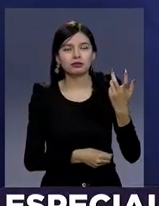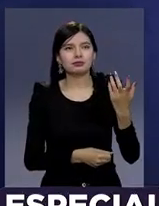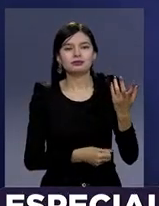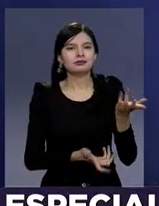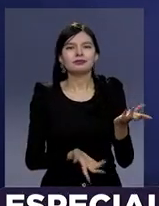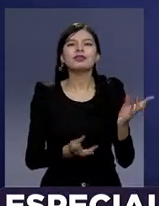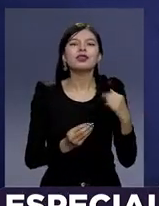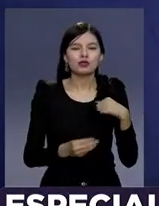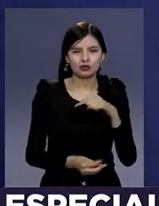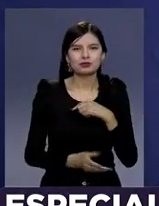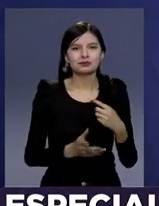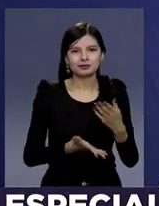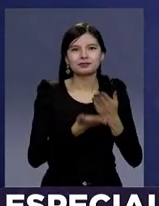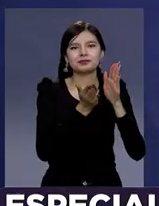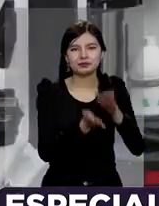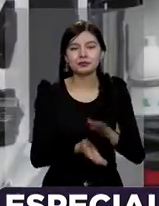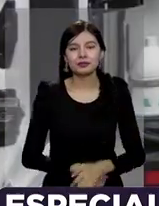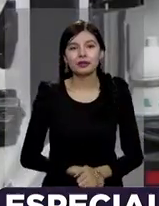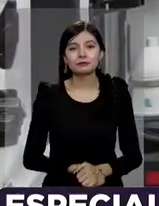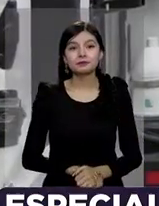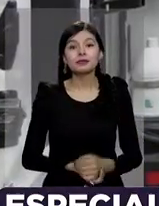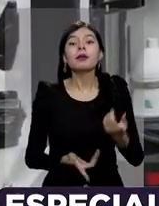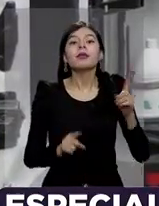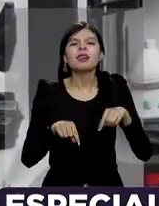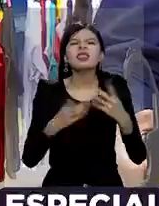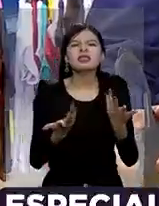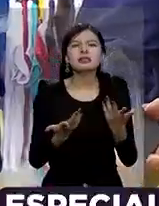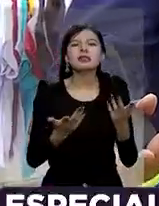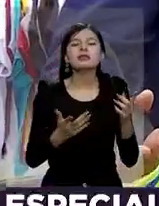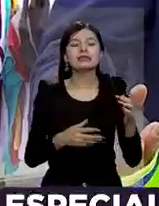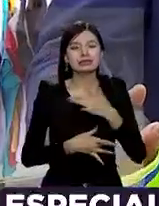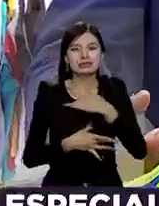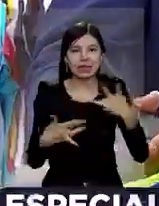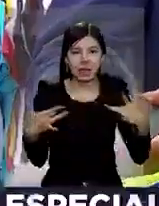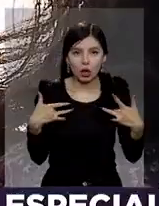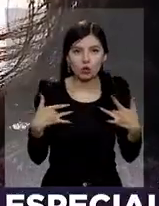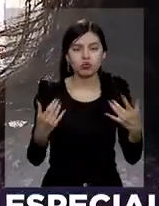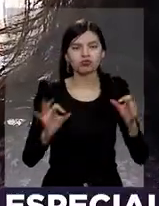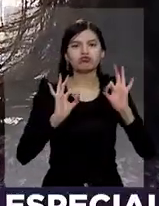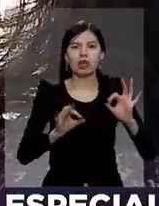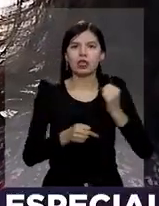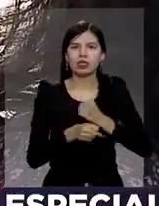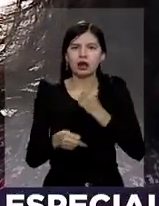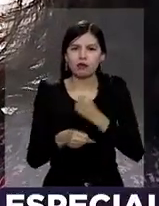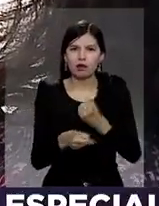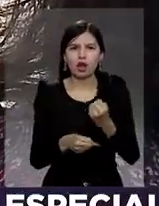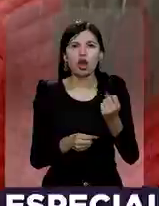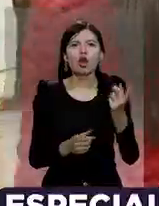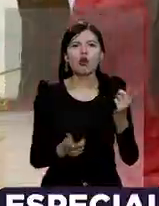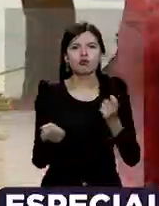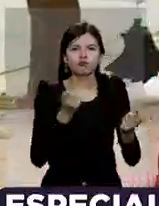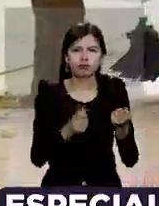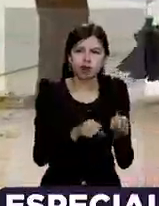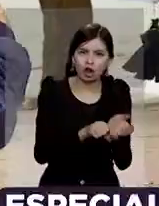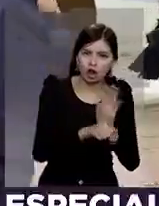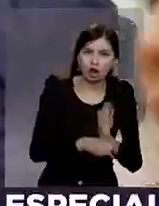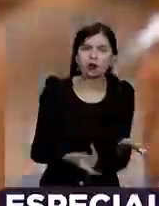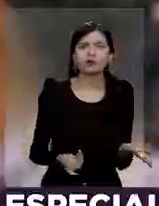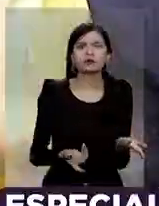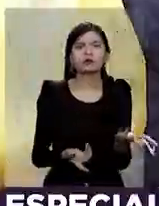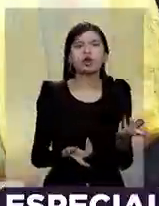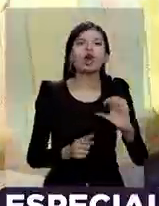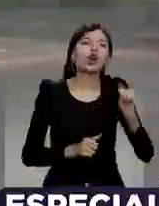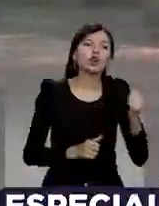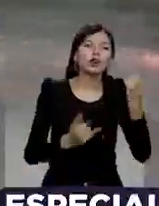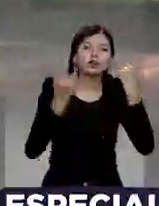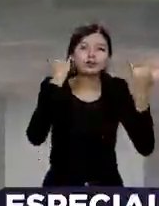igual forma, buscan el fortalecimiento de la red pública de salud, dignificación y formalización laboral para enfrentar la pandemia. Otra iniciativa que busca acciones